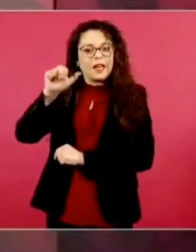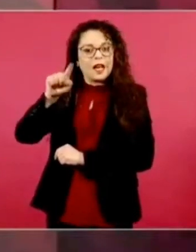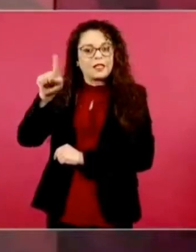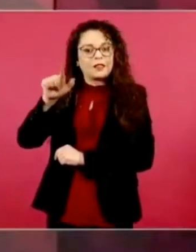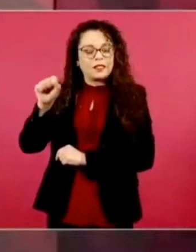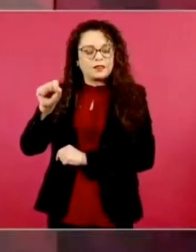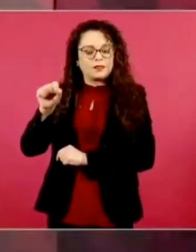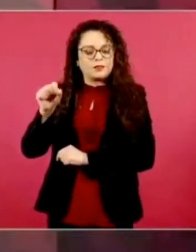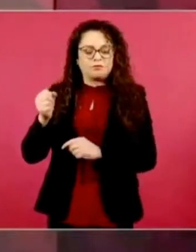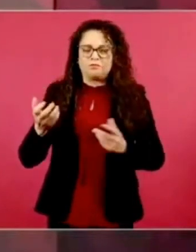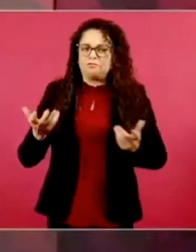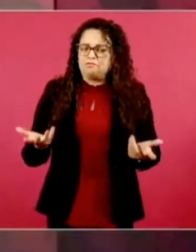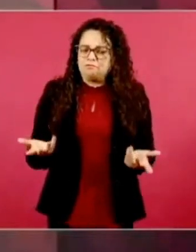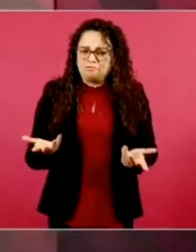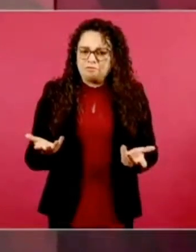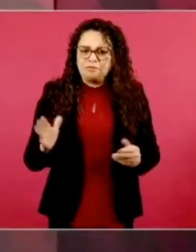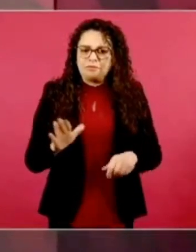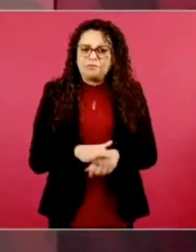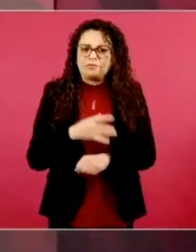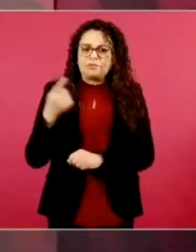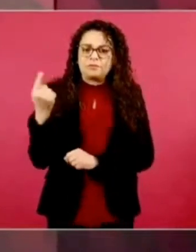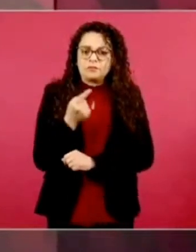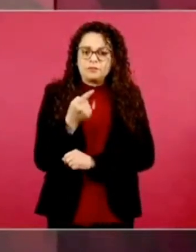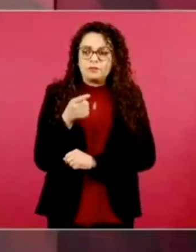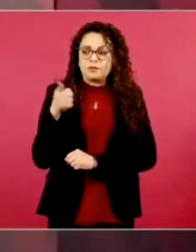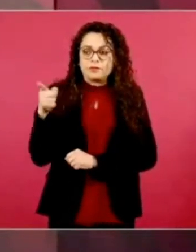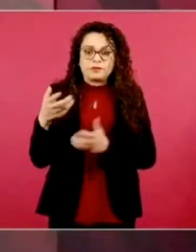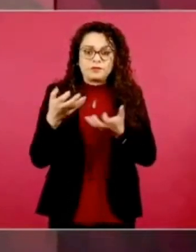Tenía como 3 millones de hectáreas